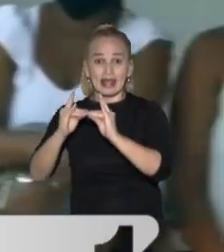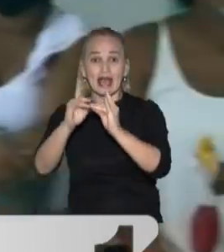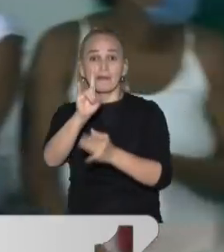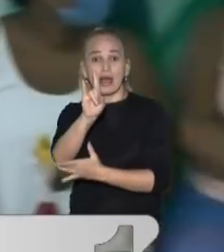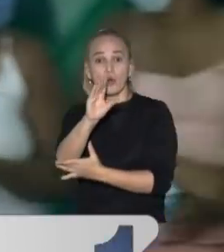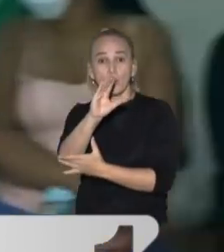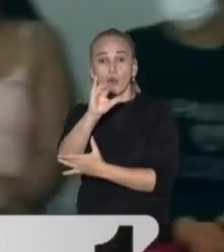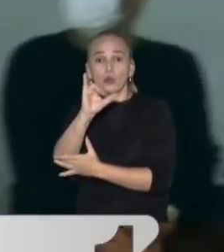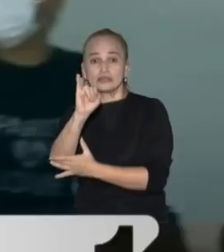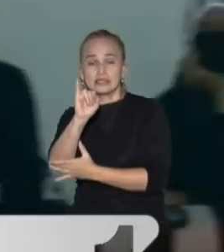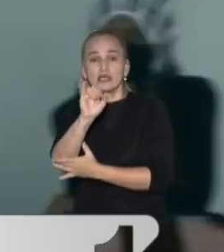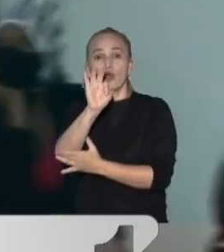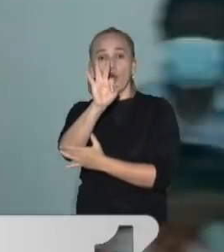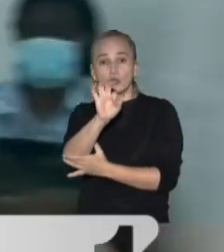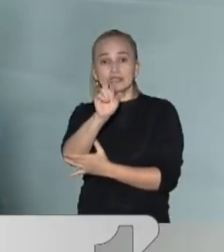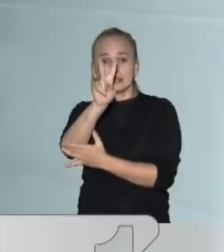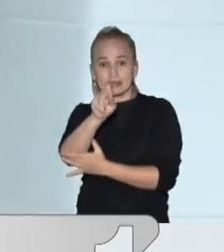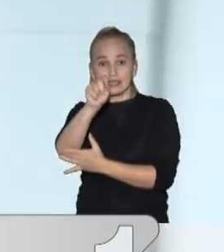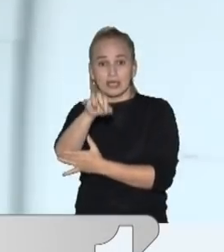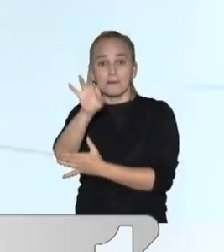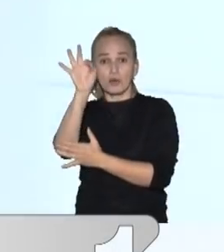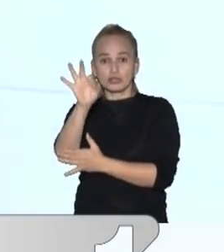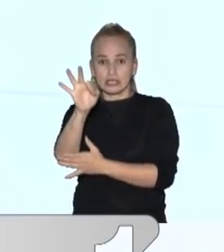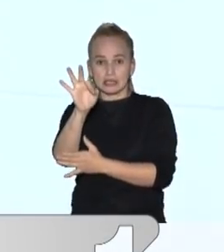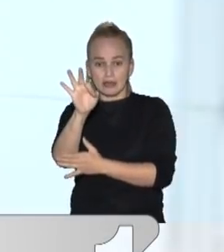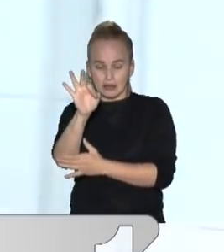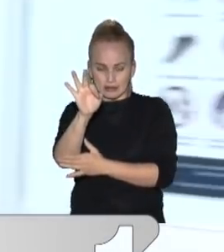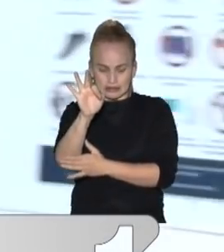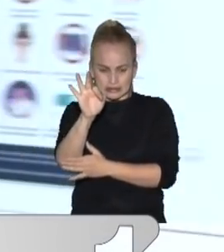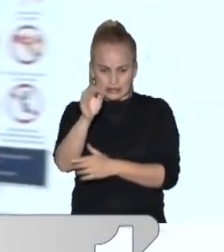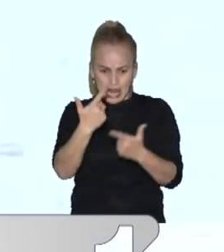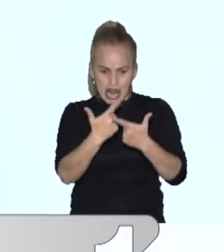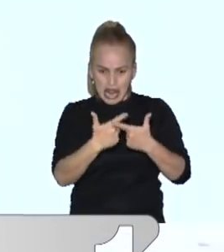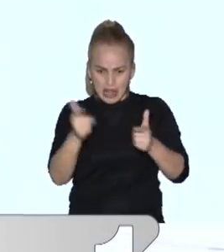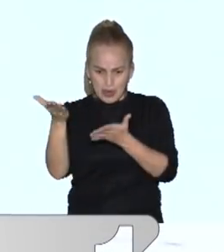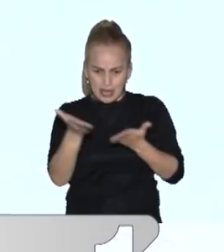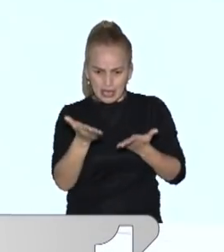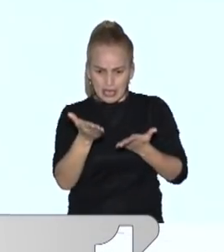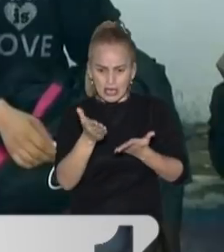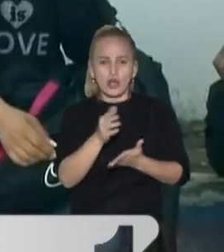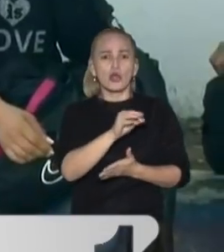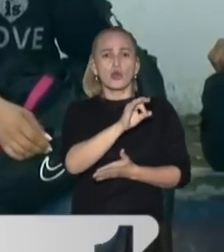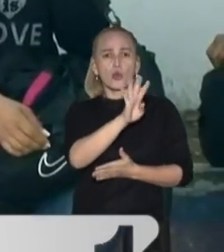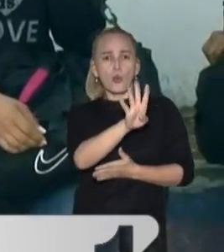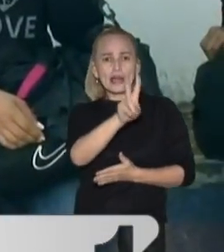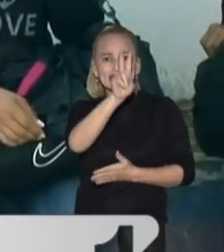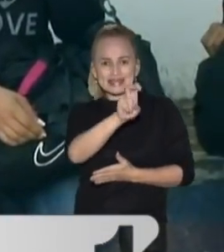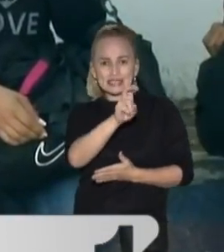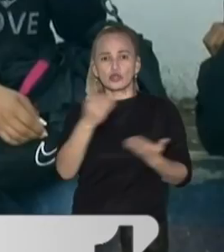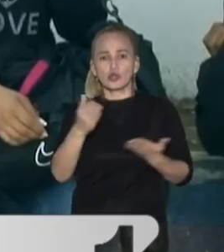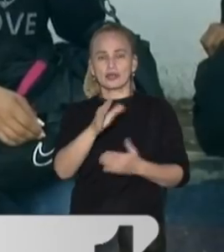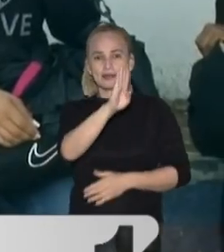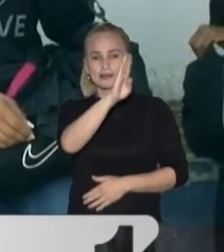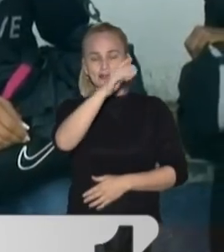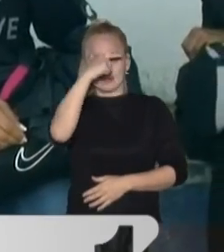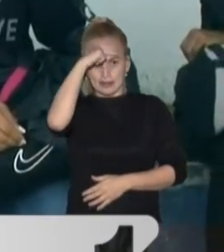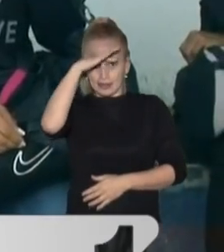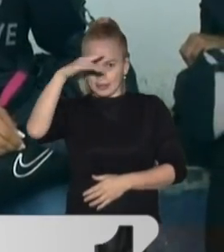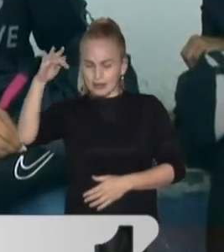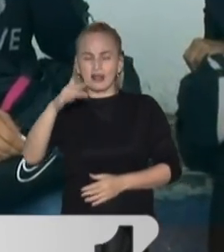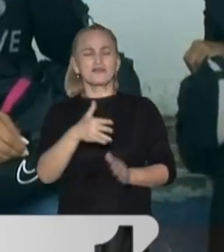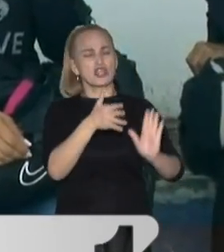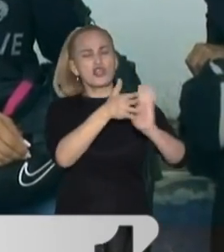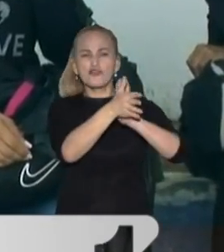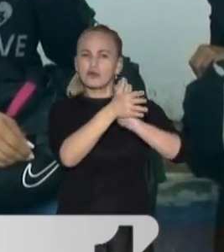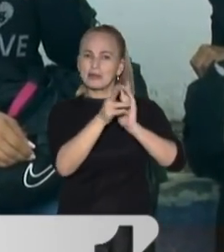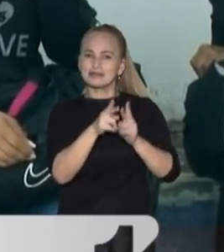en este momento en el 87% y tan solo hay 46 camas disponibles en el distrito. Pero para que nos amplíe esta